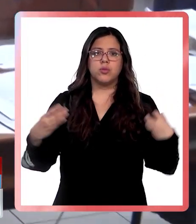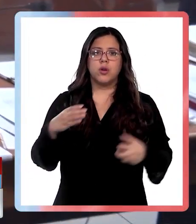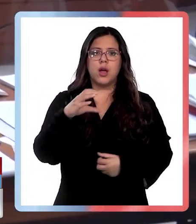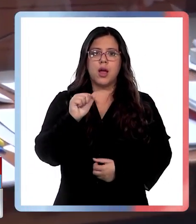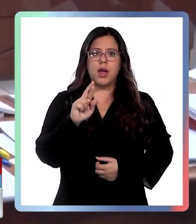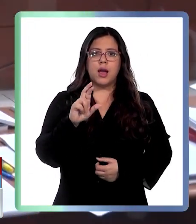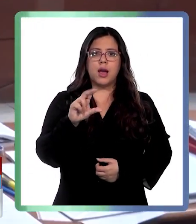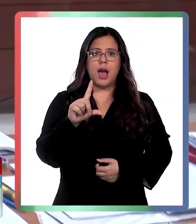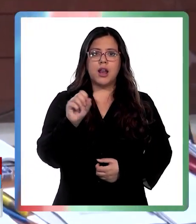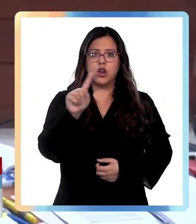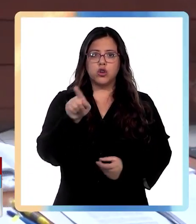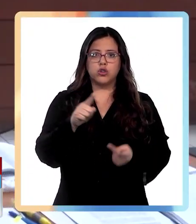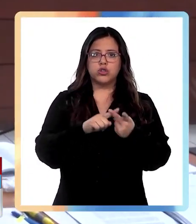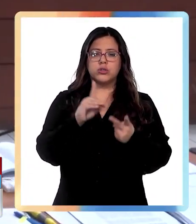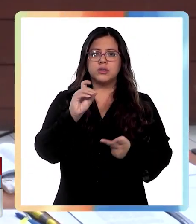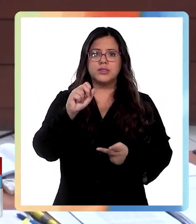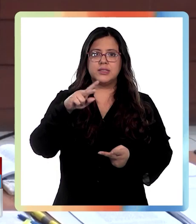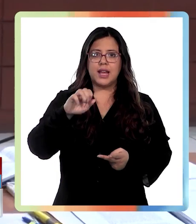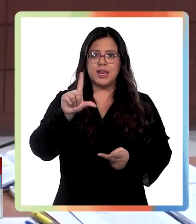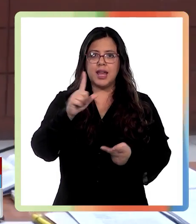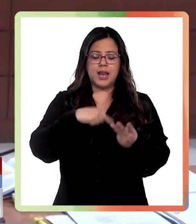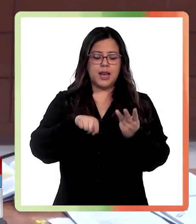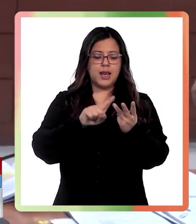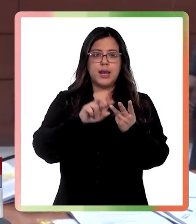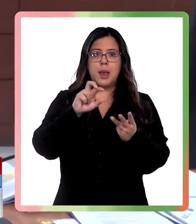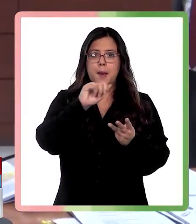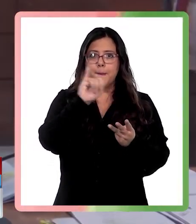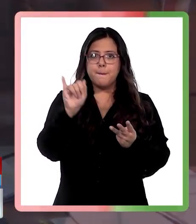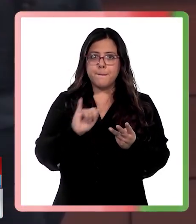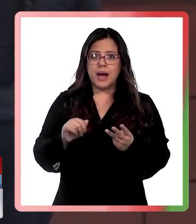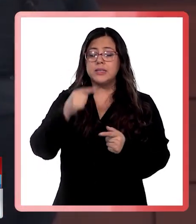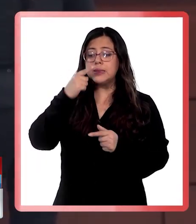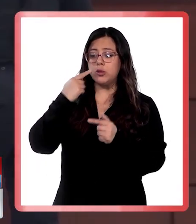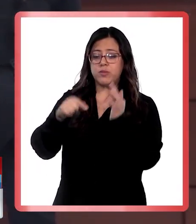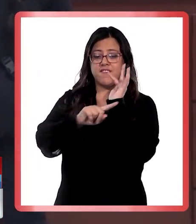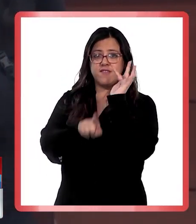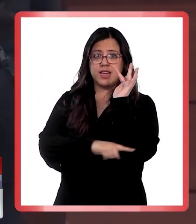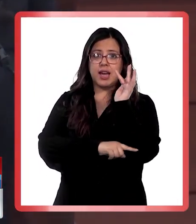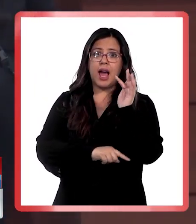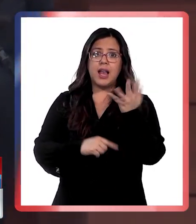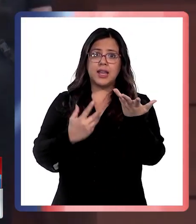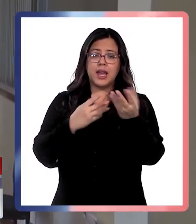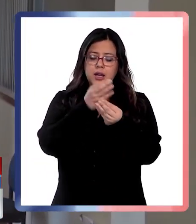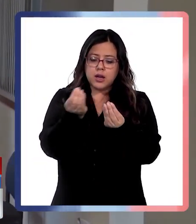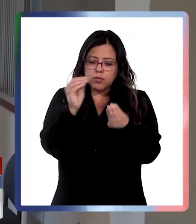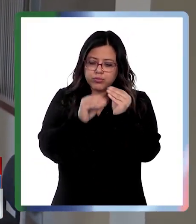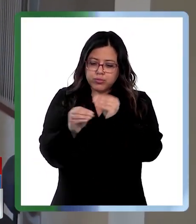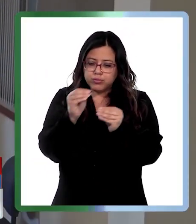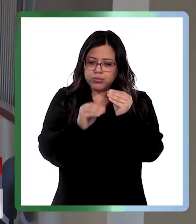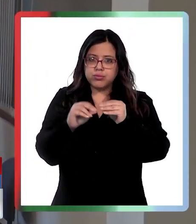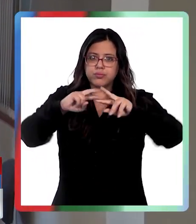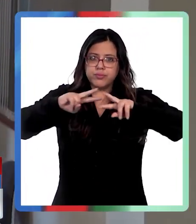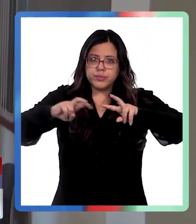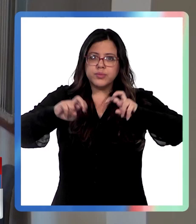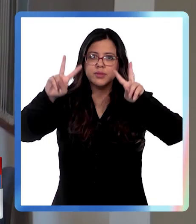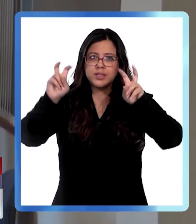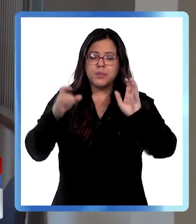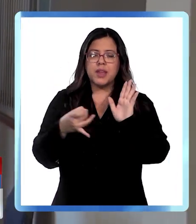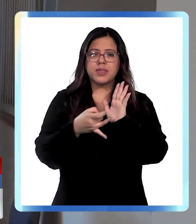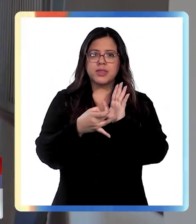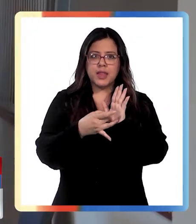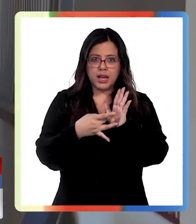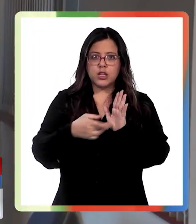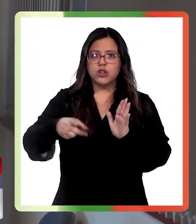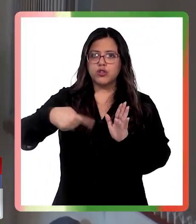este caso, Carlos Contreras, Daniel Andrade y Paz Fuica. La acción del fiscal buscó unificar la participación de los imputados en